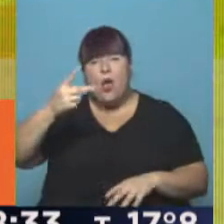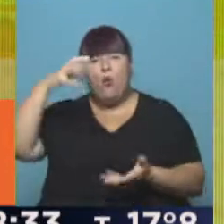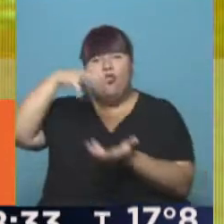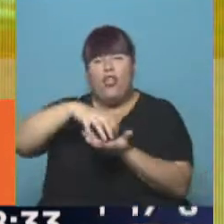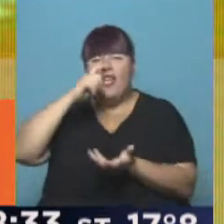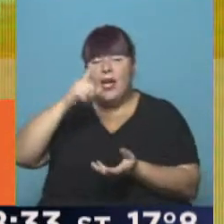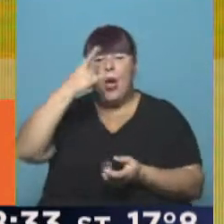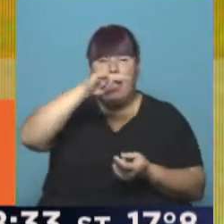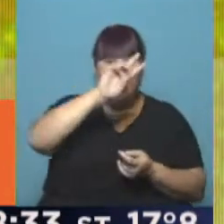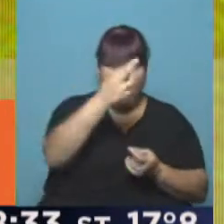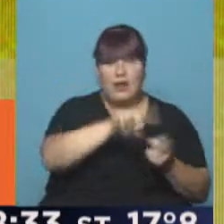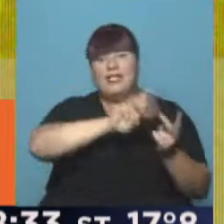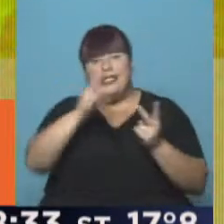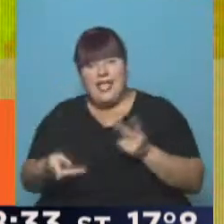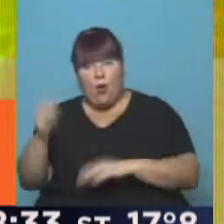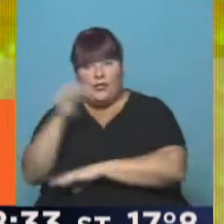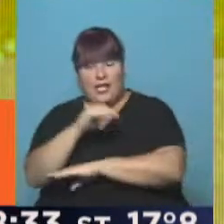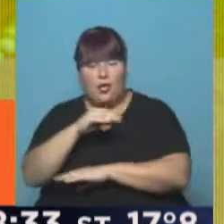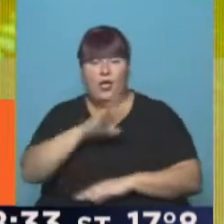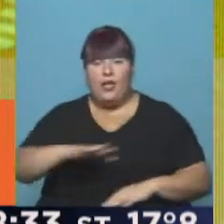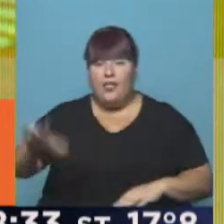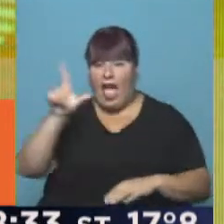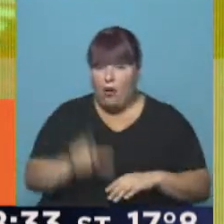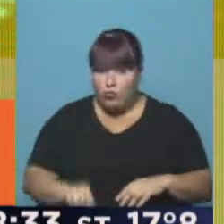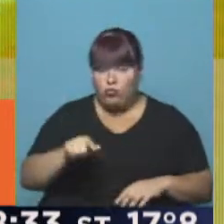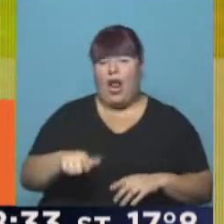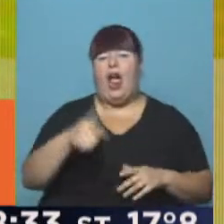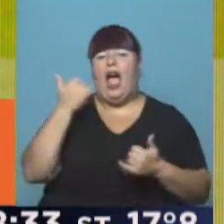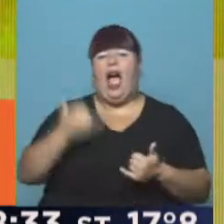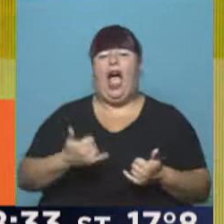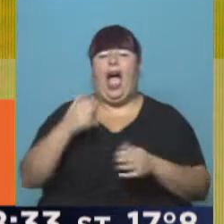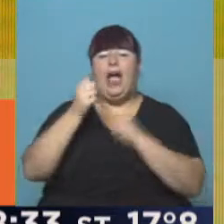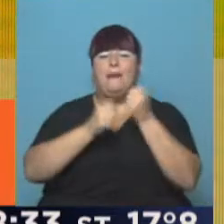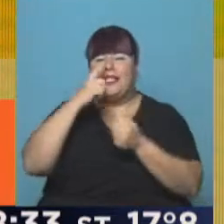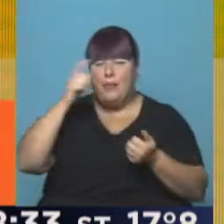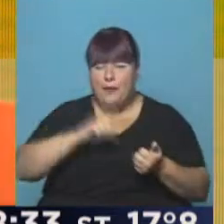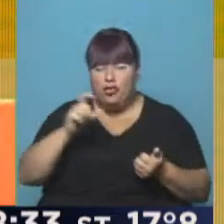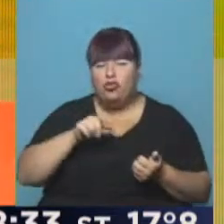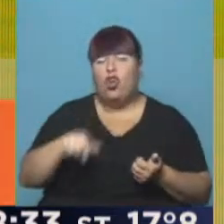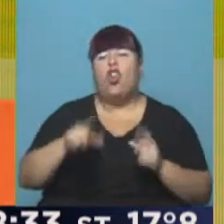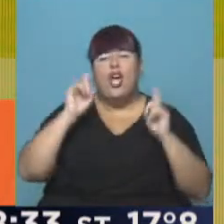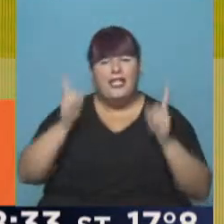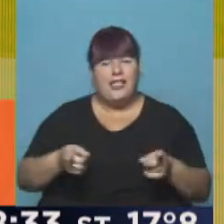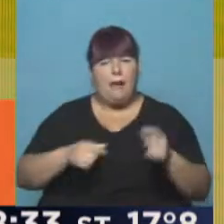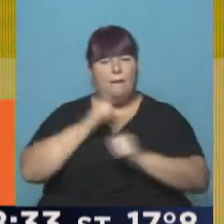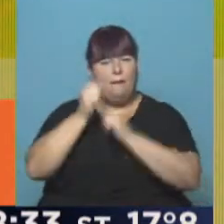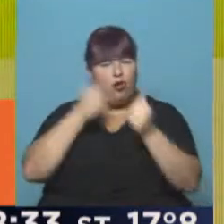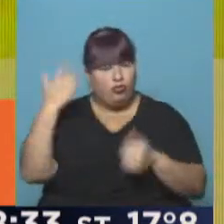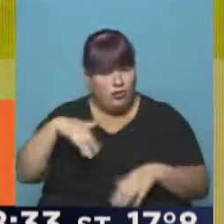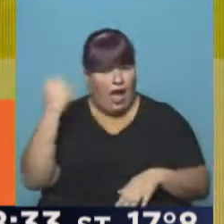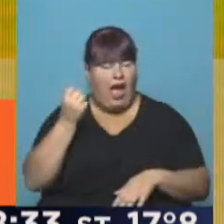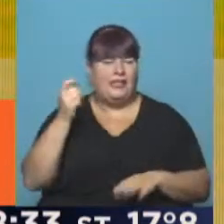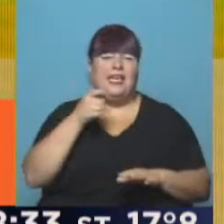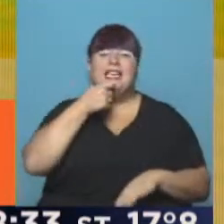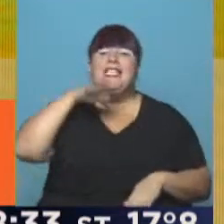después de vaca muerta en la zona de la cuenca austral tenemos yacimientos petroleros también de una gran importancia si así